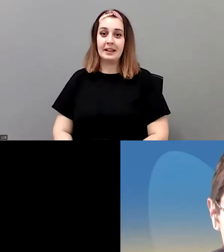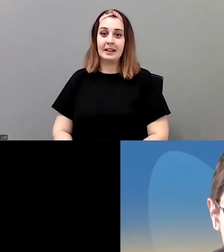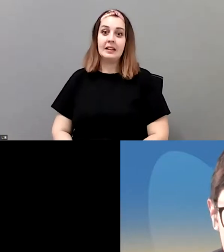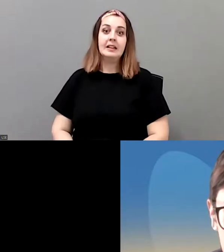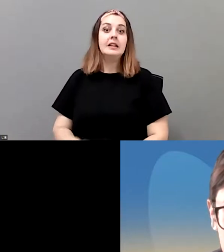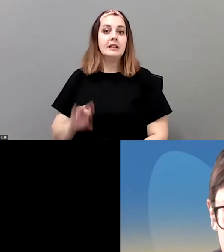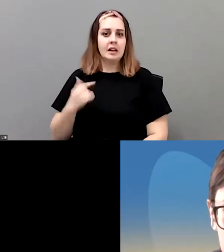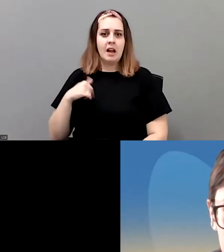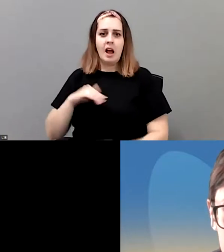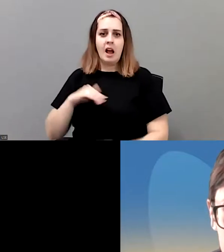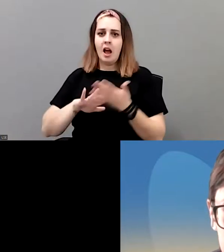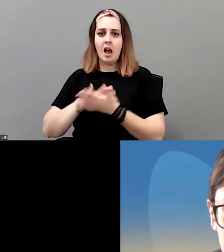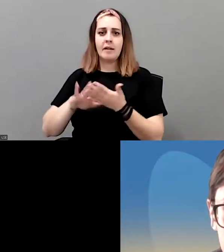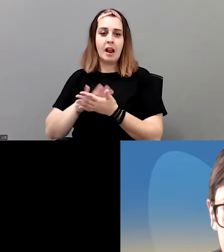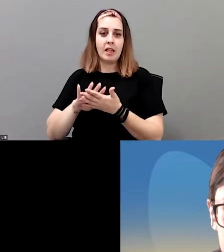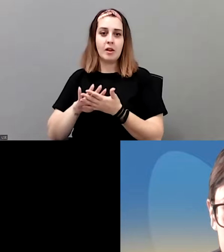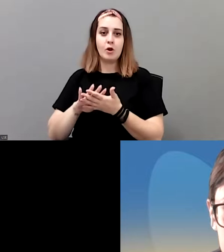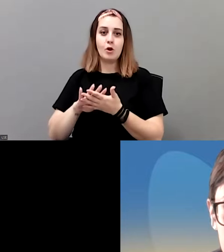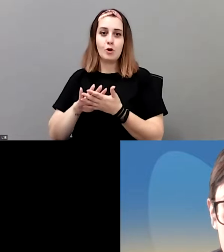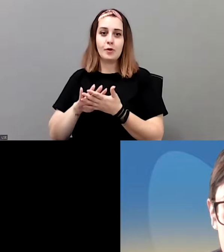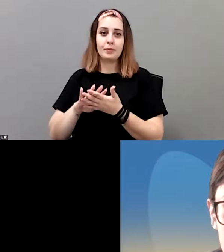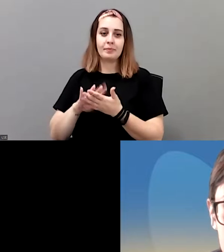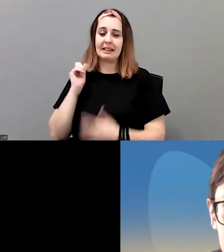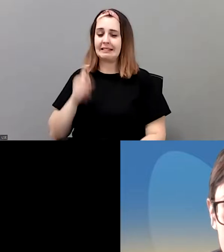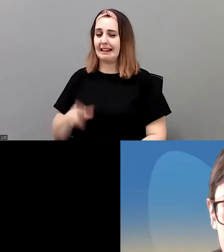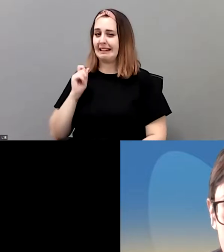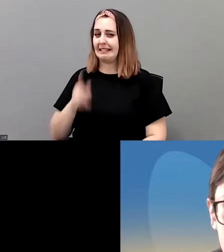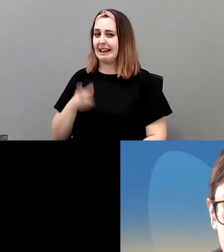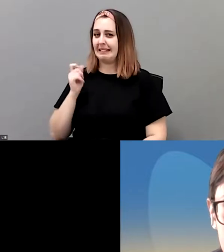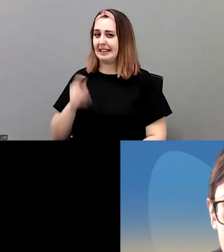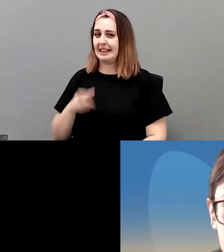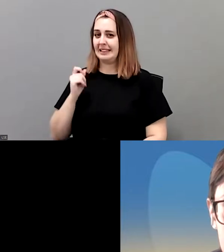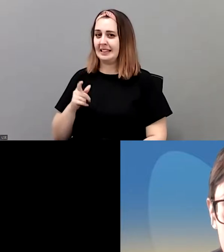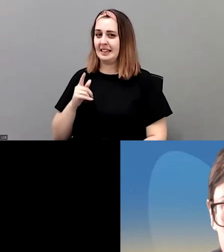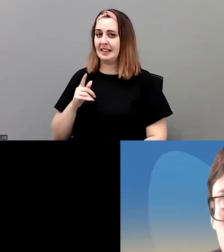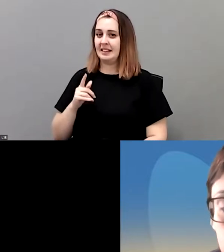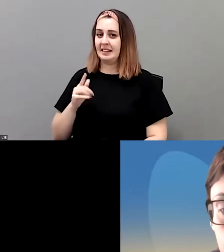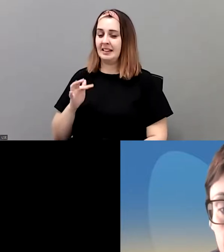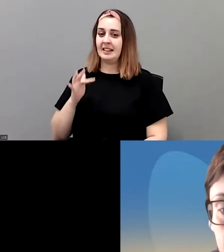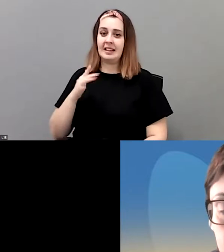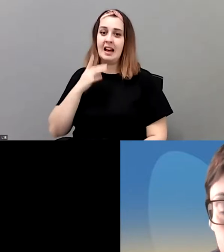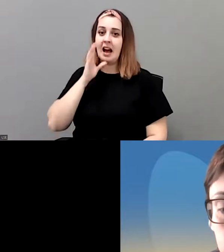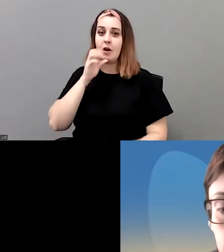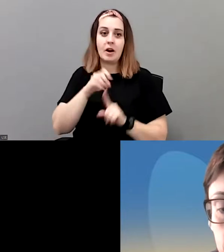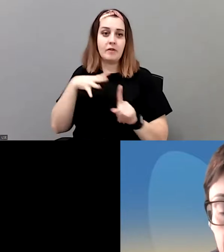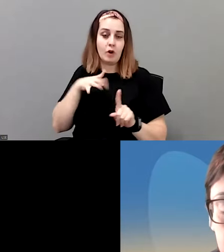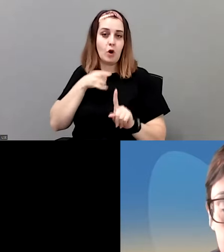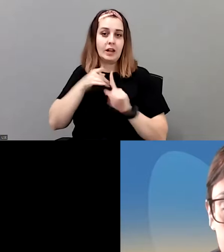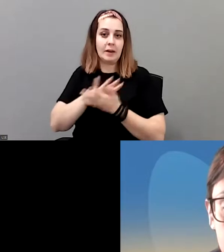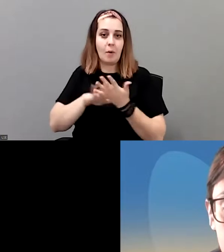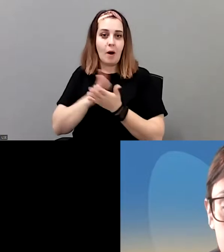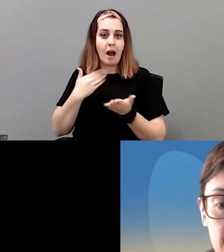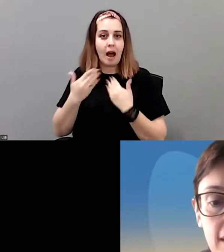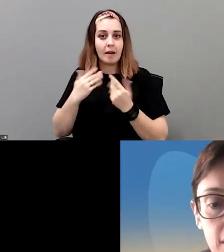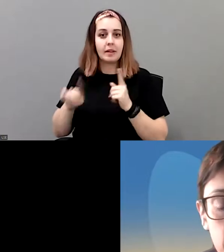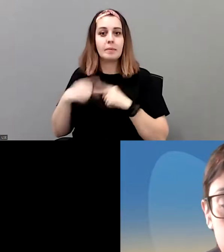que lo hemos hablado en muchas ocasiones y bueno, y aquí es el foro ahora para ello. Luego, si queréis,